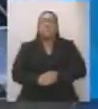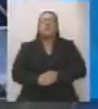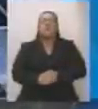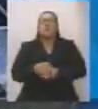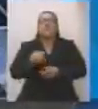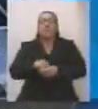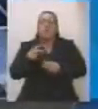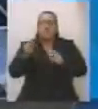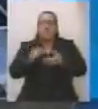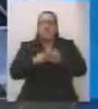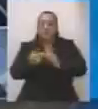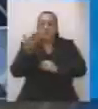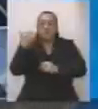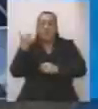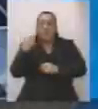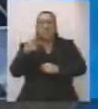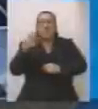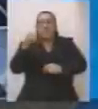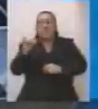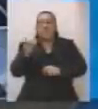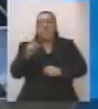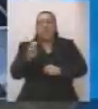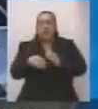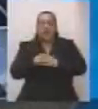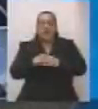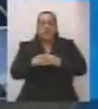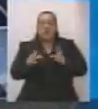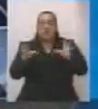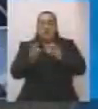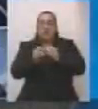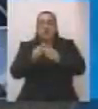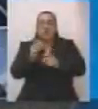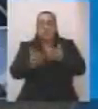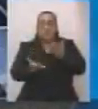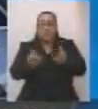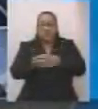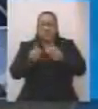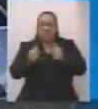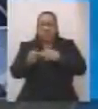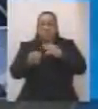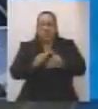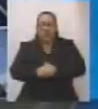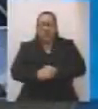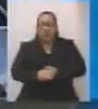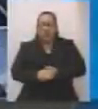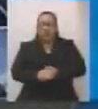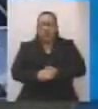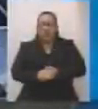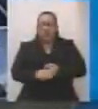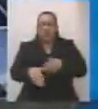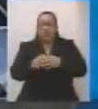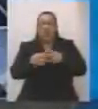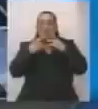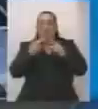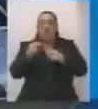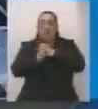En estos casos anteriores, esta teoría de las ventajas comparativas proporcionó una muy buena explicación de los resultados